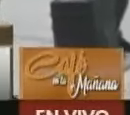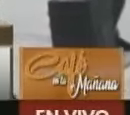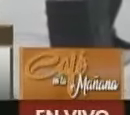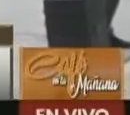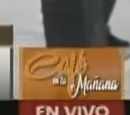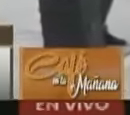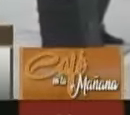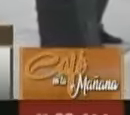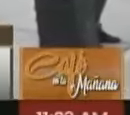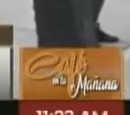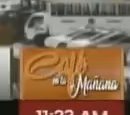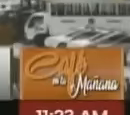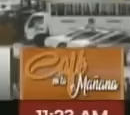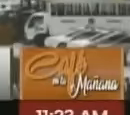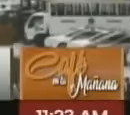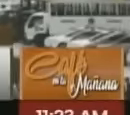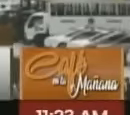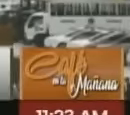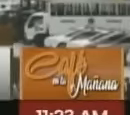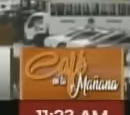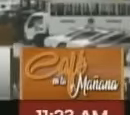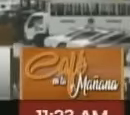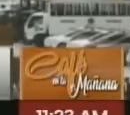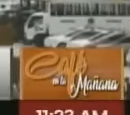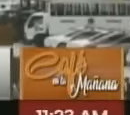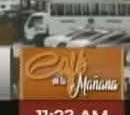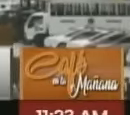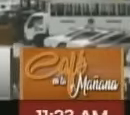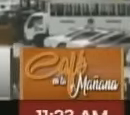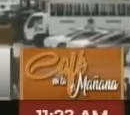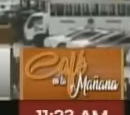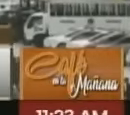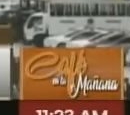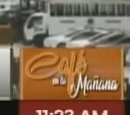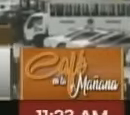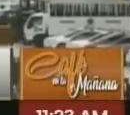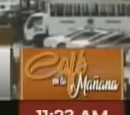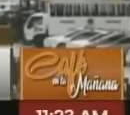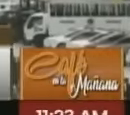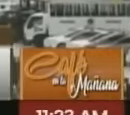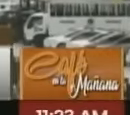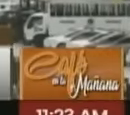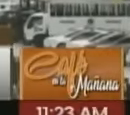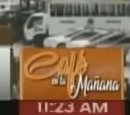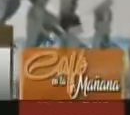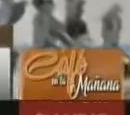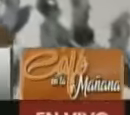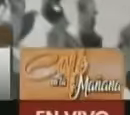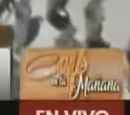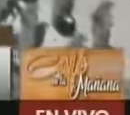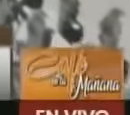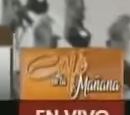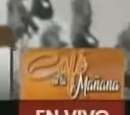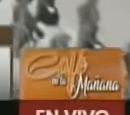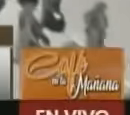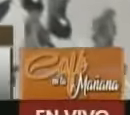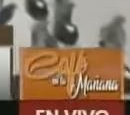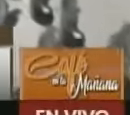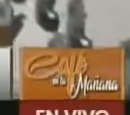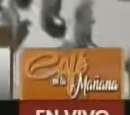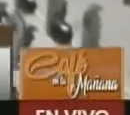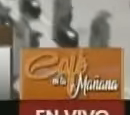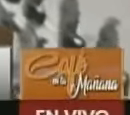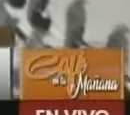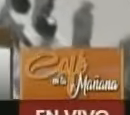lo hemos venido acompañando al general Padrino y a toda la Fuerza